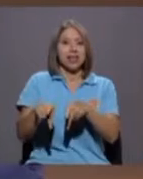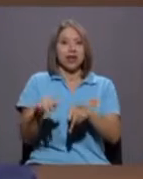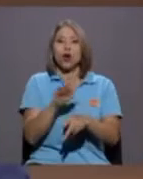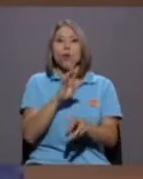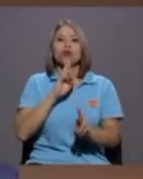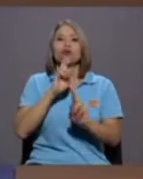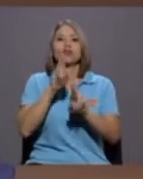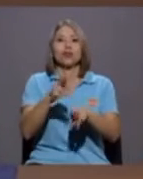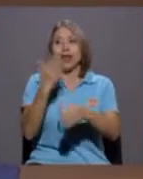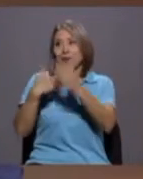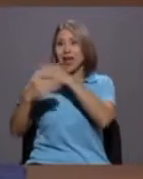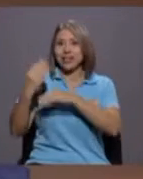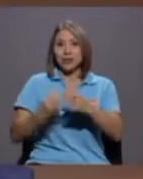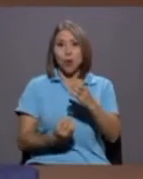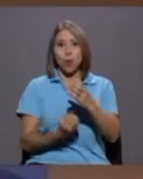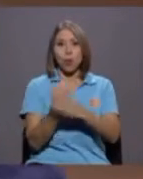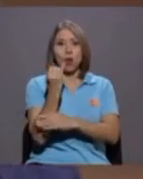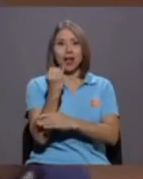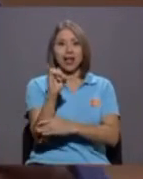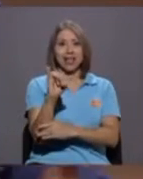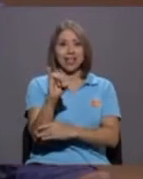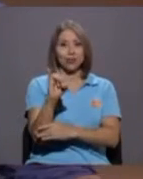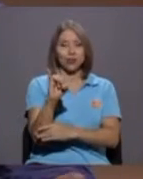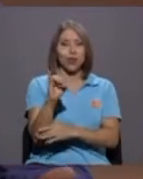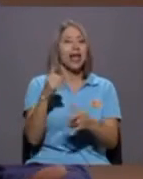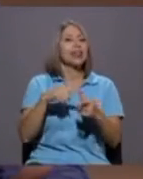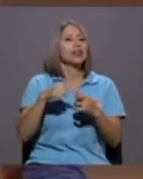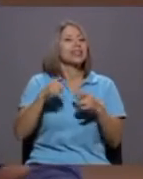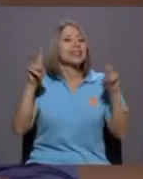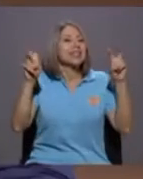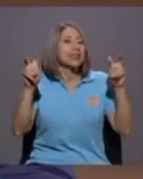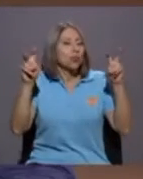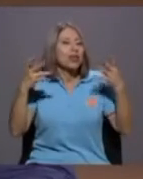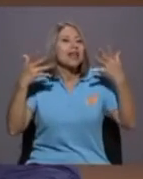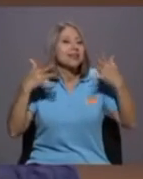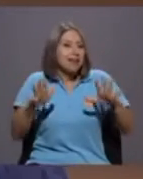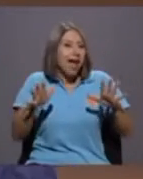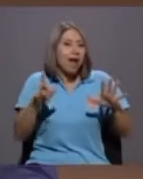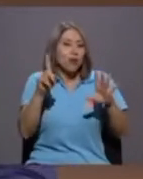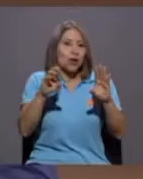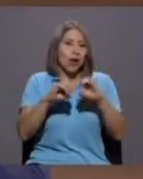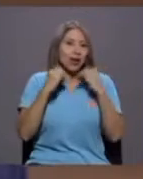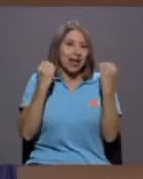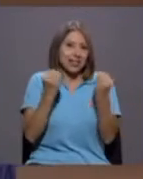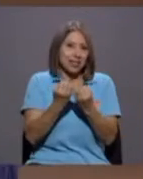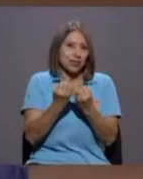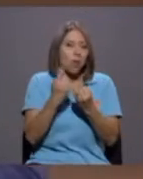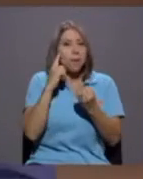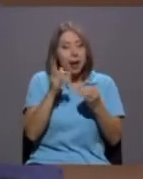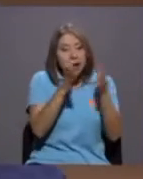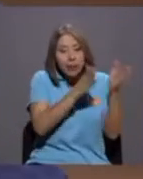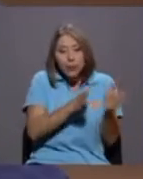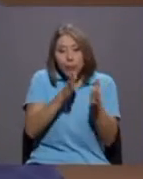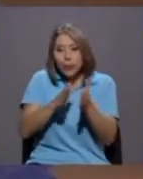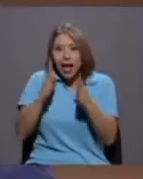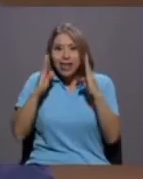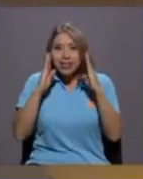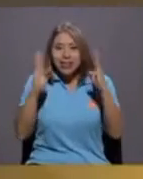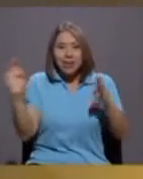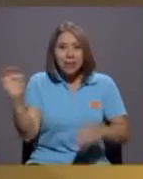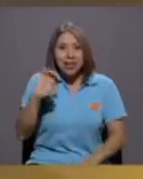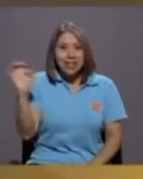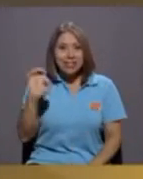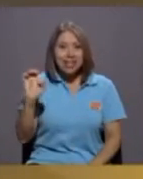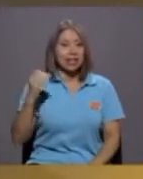las erupciones del Irazú, de tal manera que se suponía había una organización que ya atendía el tema de la organización para emergencias de este país. Don Carlos